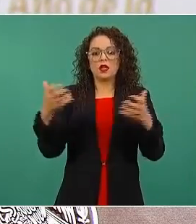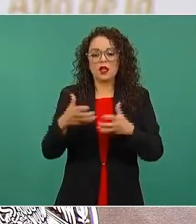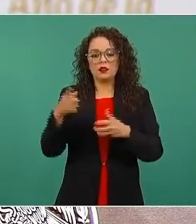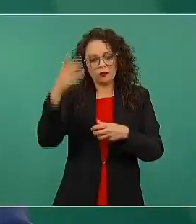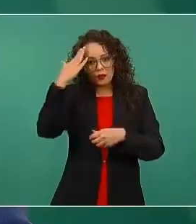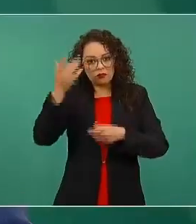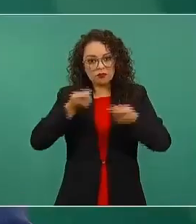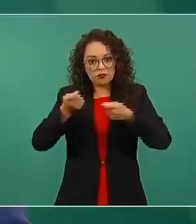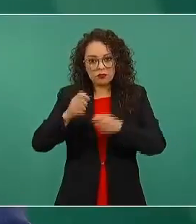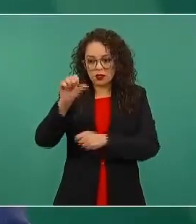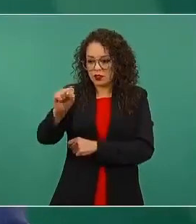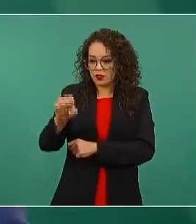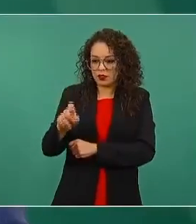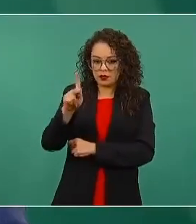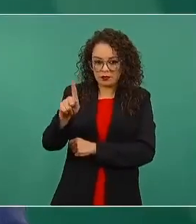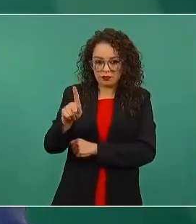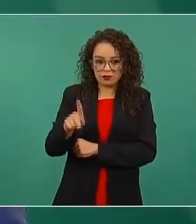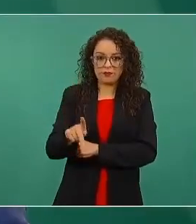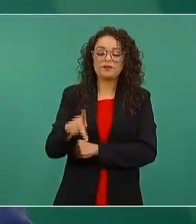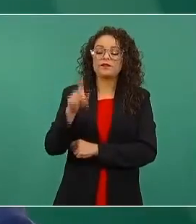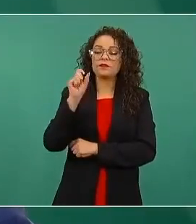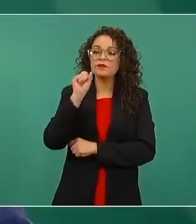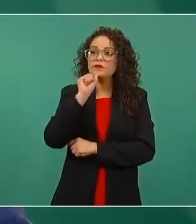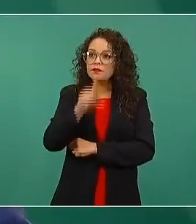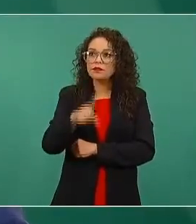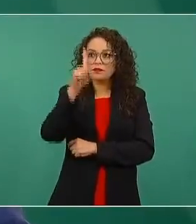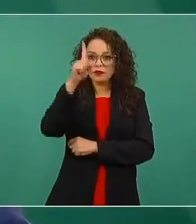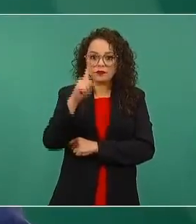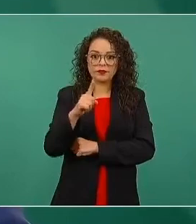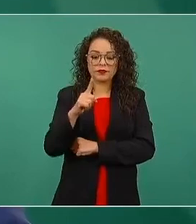Asimismo, en lo que corresponde a Hermosillo, se realizaron